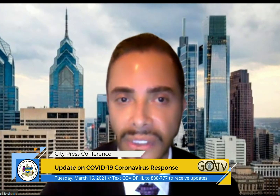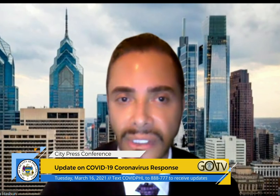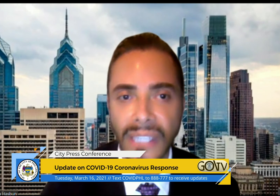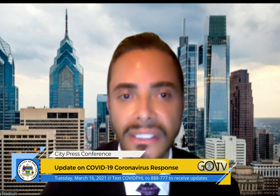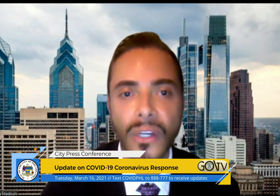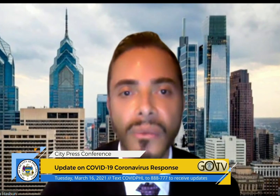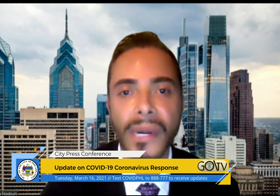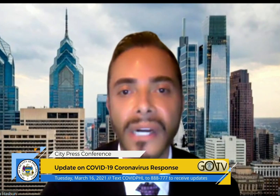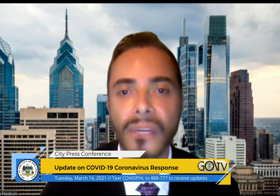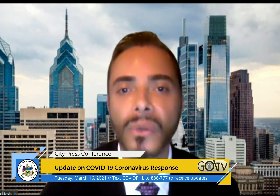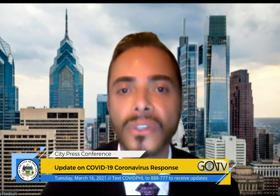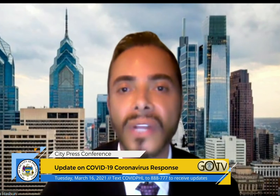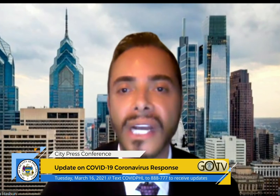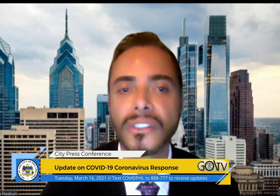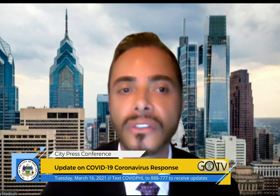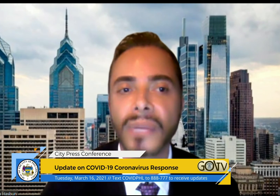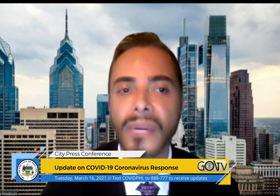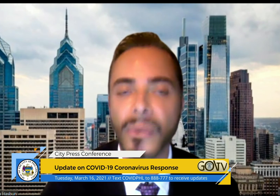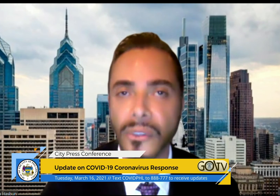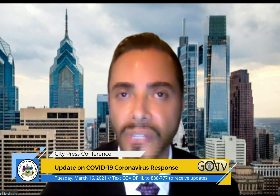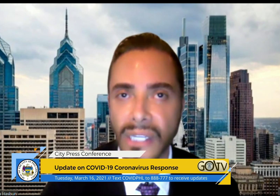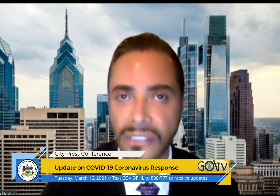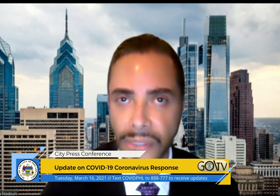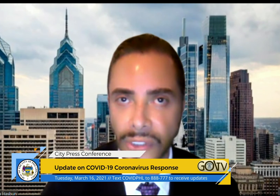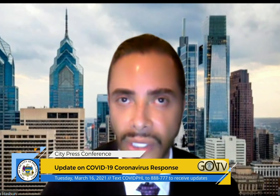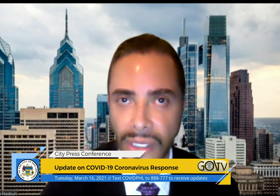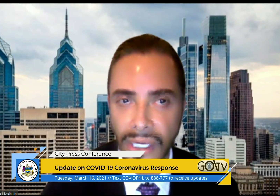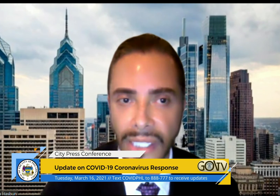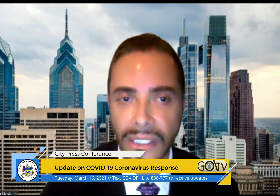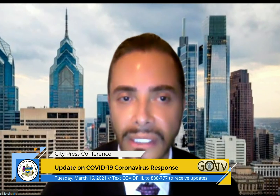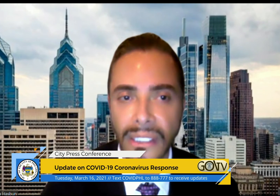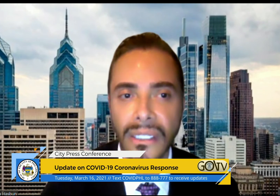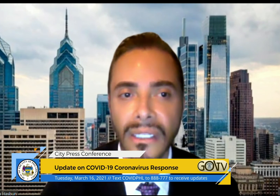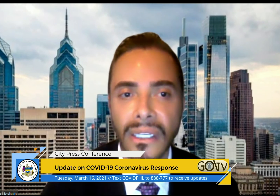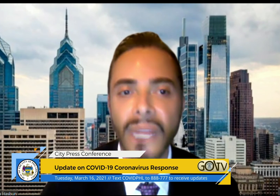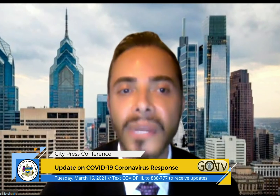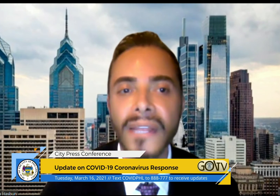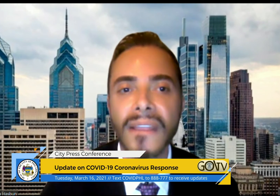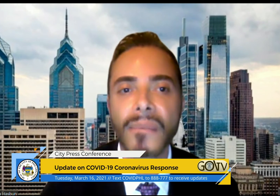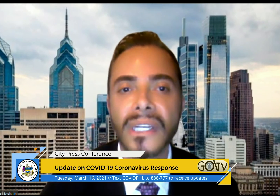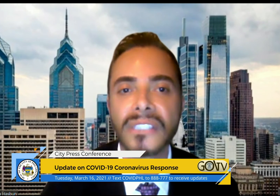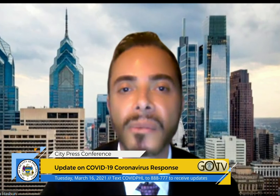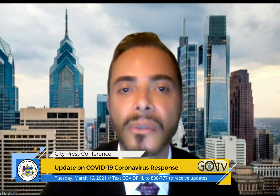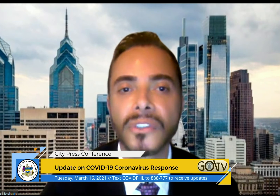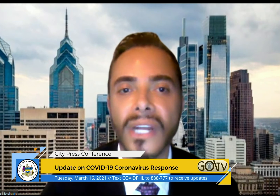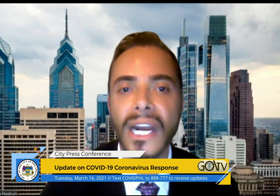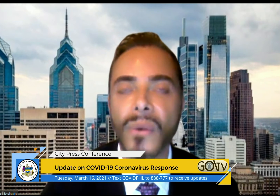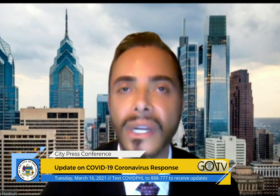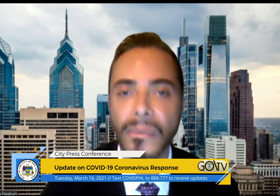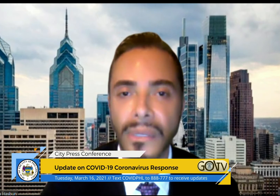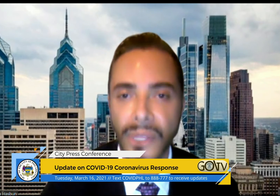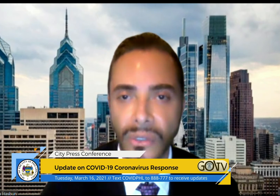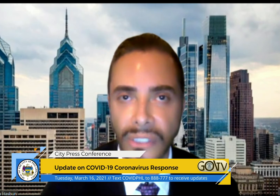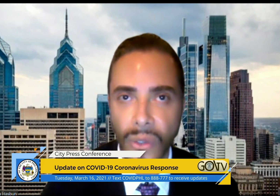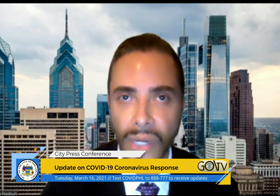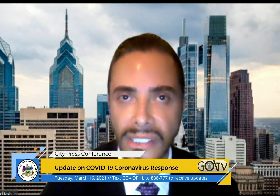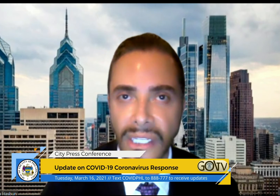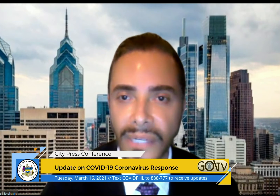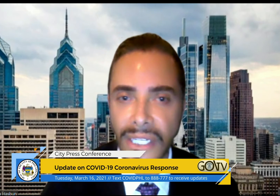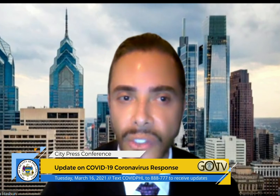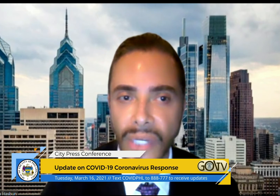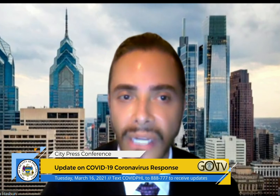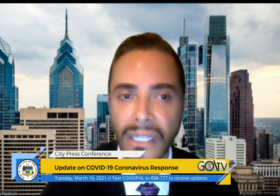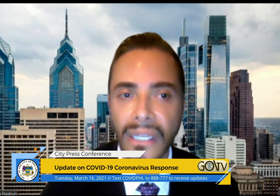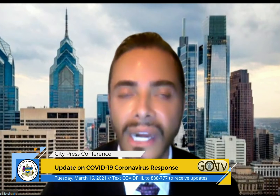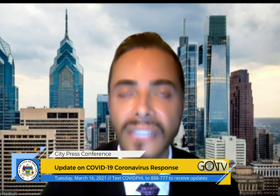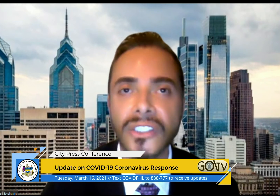esto, así como para el reembolso de gastos para proporcionar servicio de Internet. El plan también les proporcionará $40.000 millones a